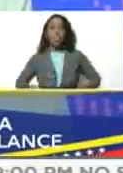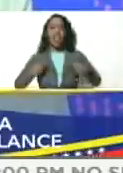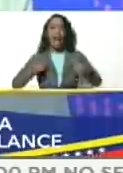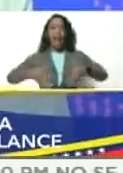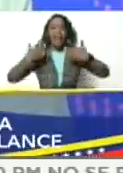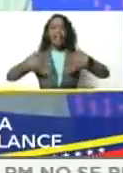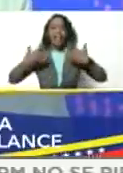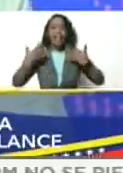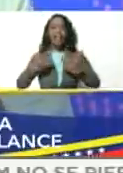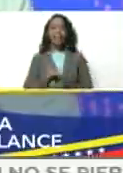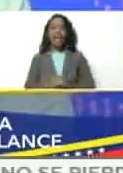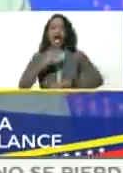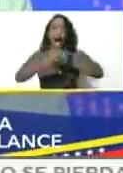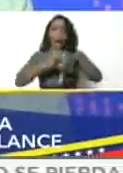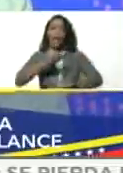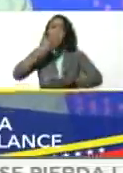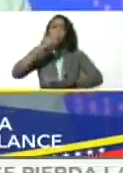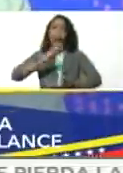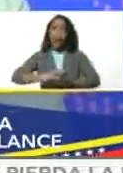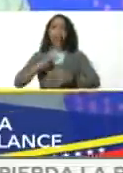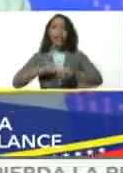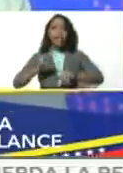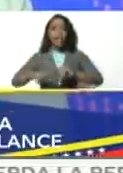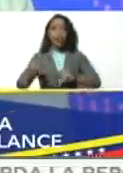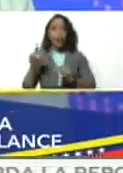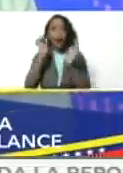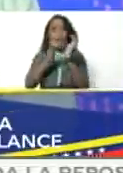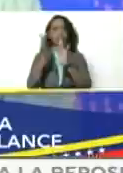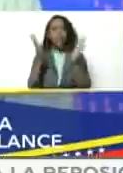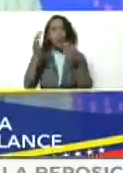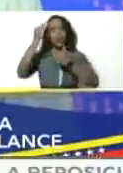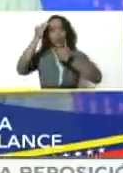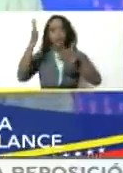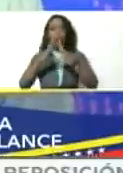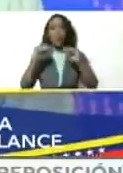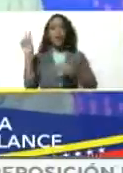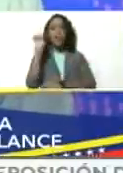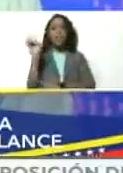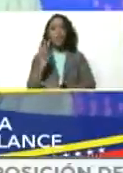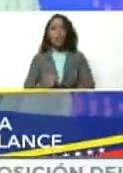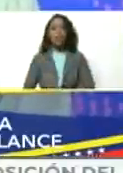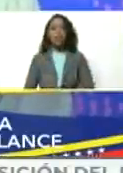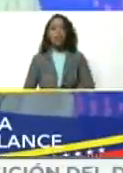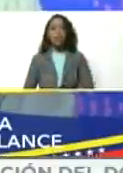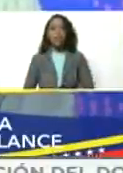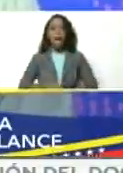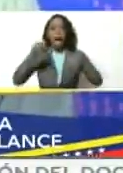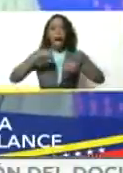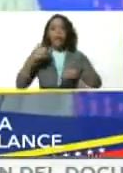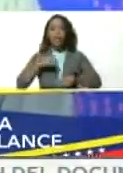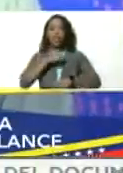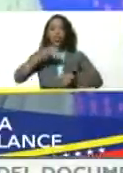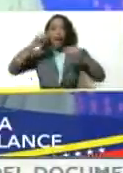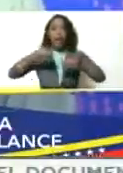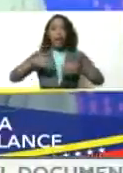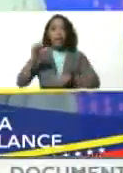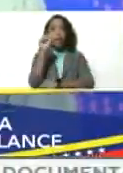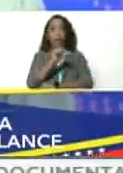alegría. Hágale su carta al Niño Jesús. Mi saludo a toda Venezuela. Aquí estamos en esta